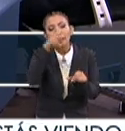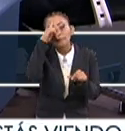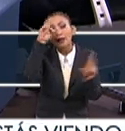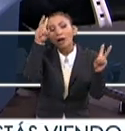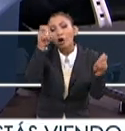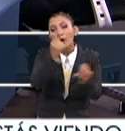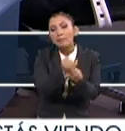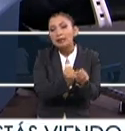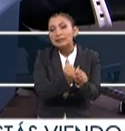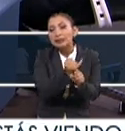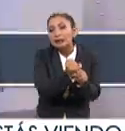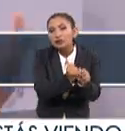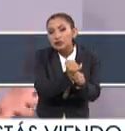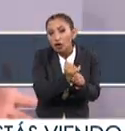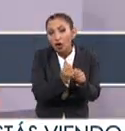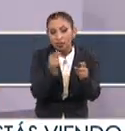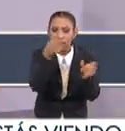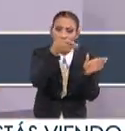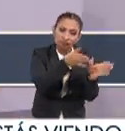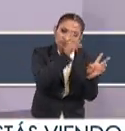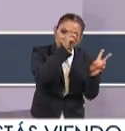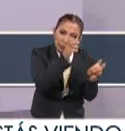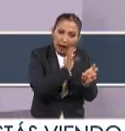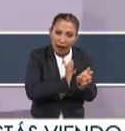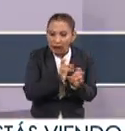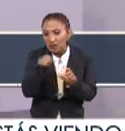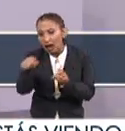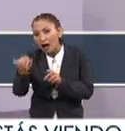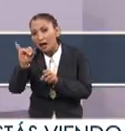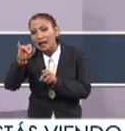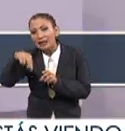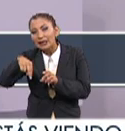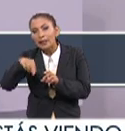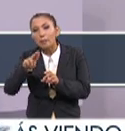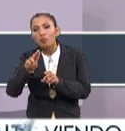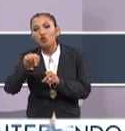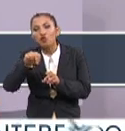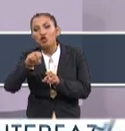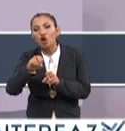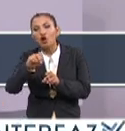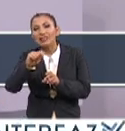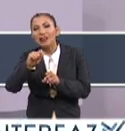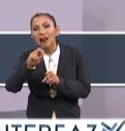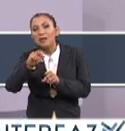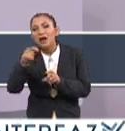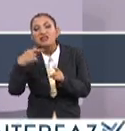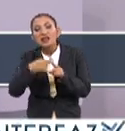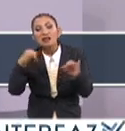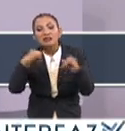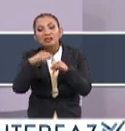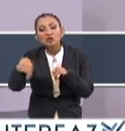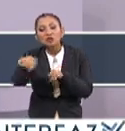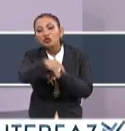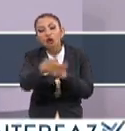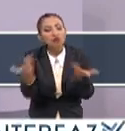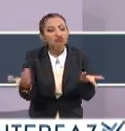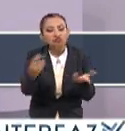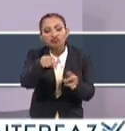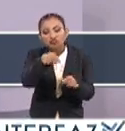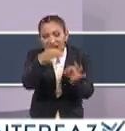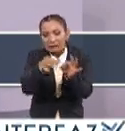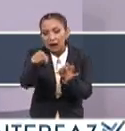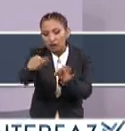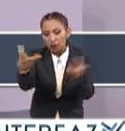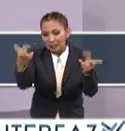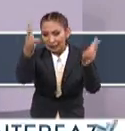en cuanto a la investigación, tanto en temas de cáncer como en inmunoterapia? ¿Quiénes son las instituciones o cuáles son las instituciones